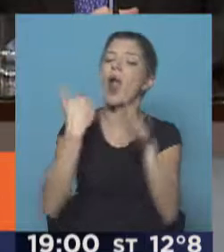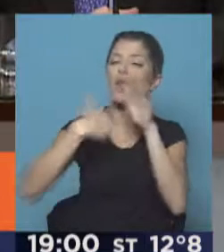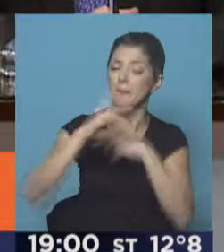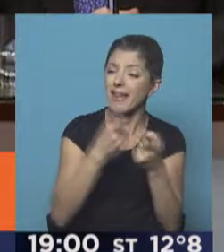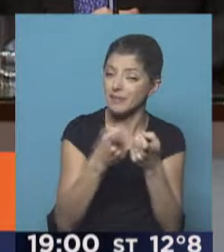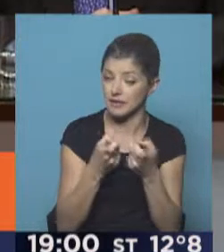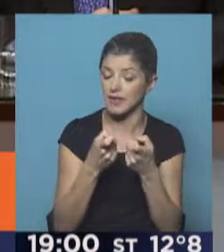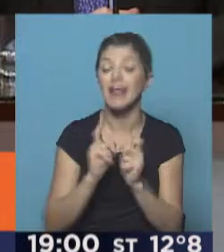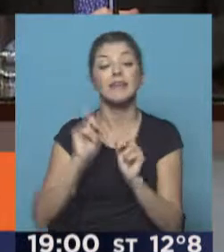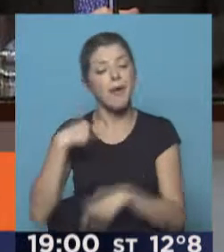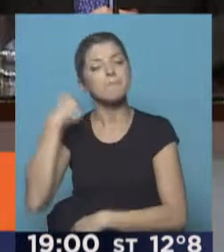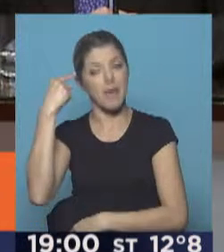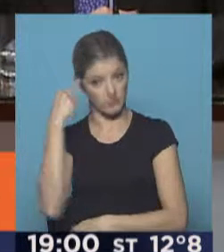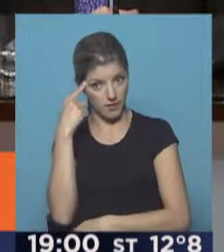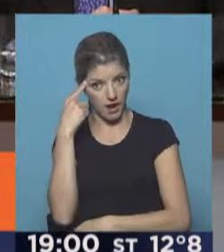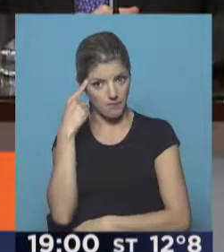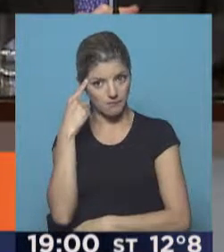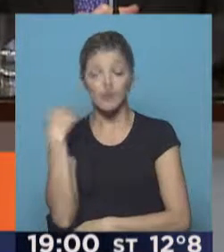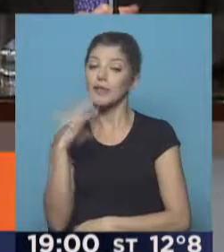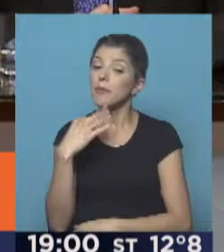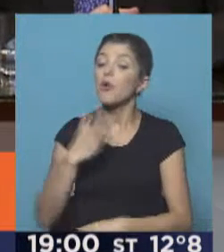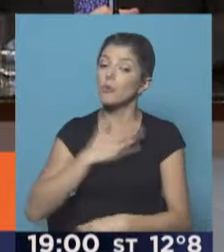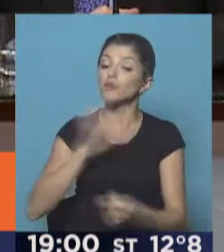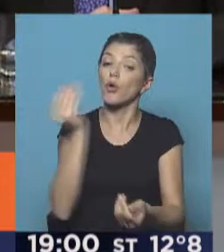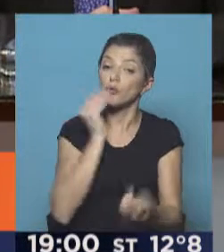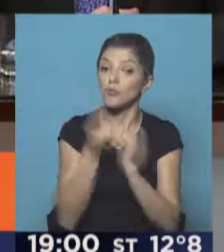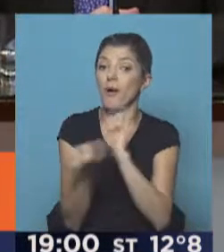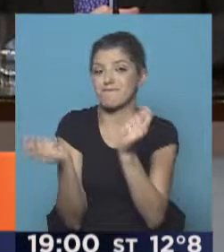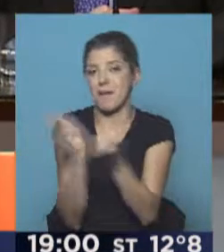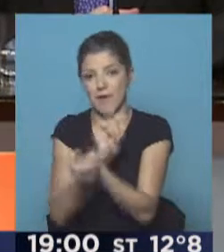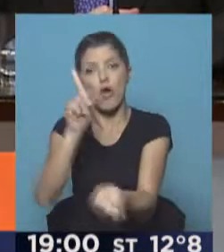tomar conciencia que tenemos que adaptar nuestro consumo a nuestra realidad como país.